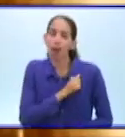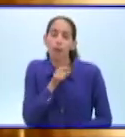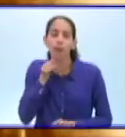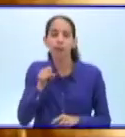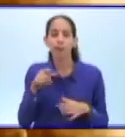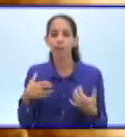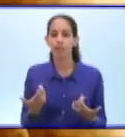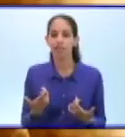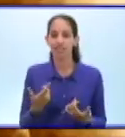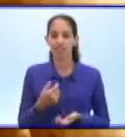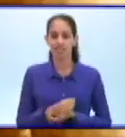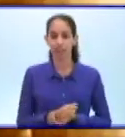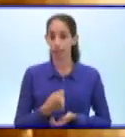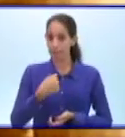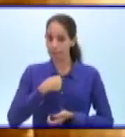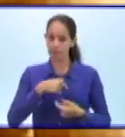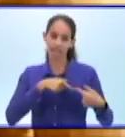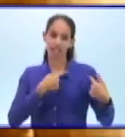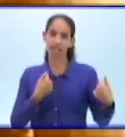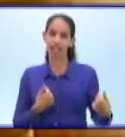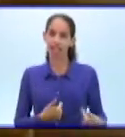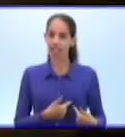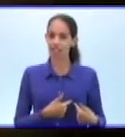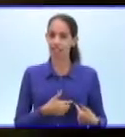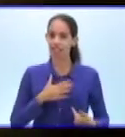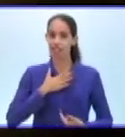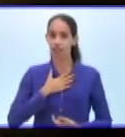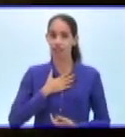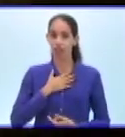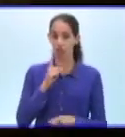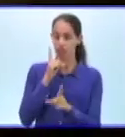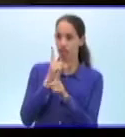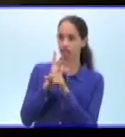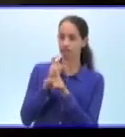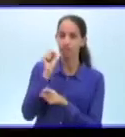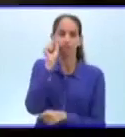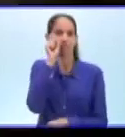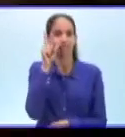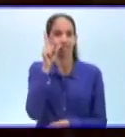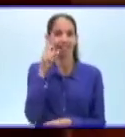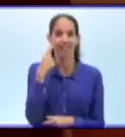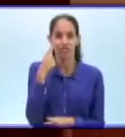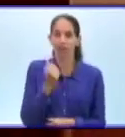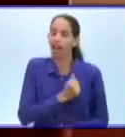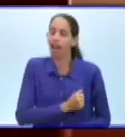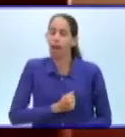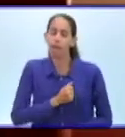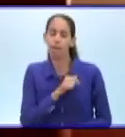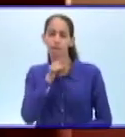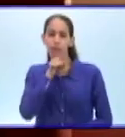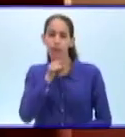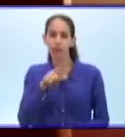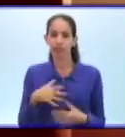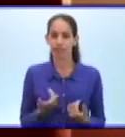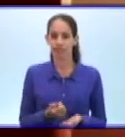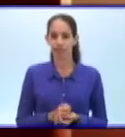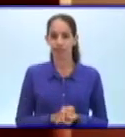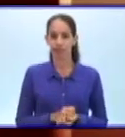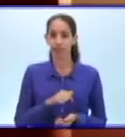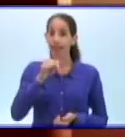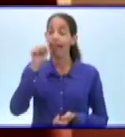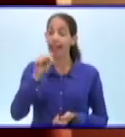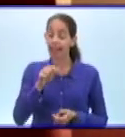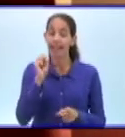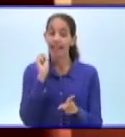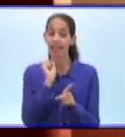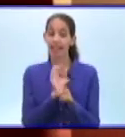pertenece. Es muy cierto que desde que te vi te amé. Mucho amor hay en esa carta, sí, pero también aquí comenzaría a